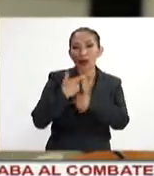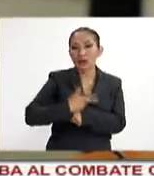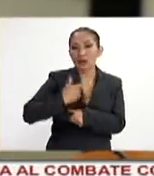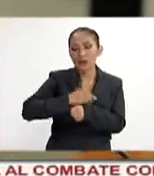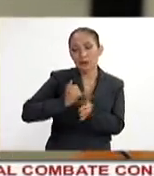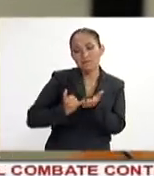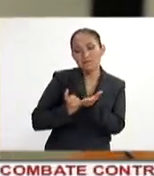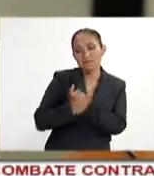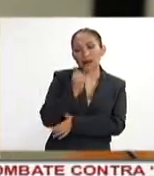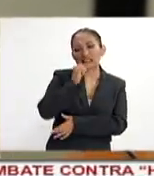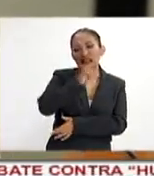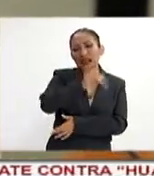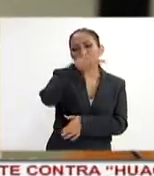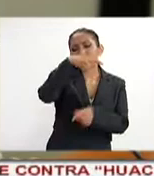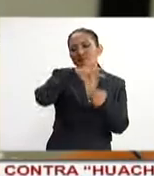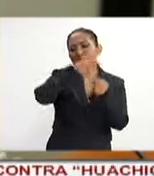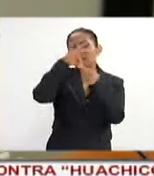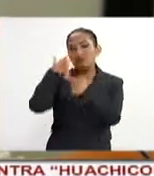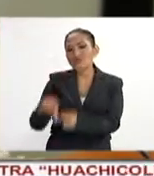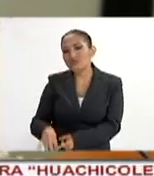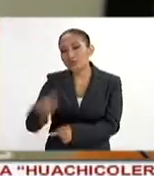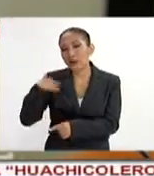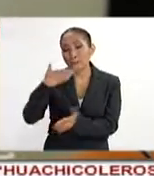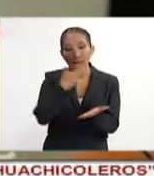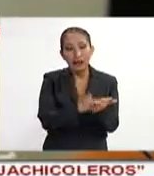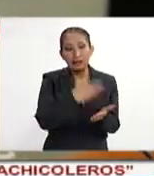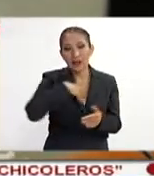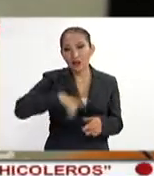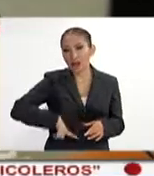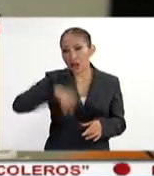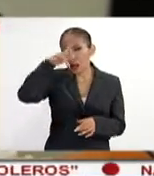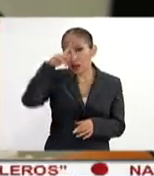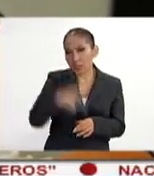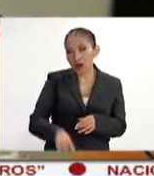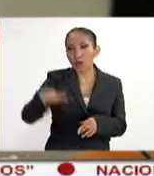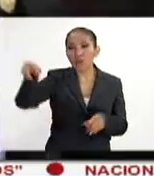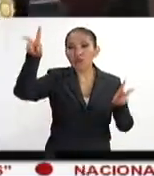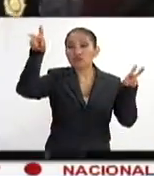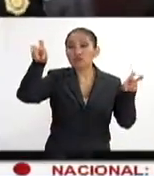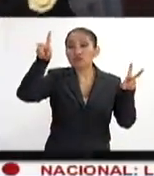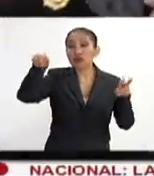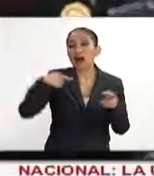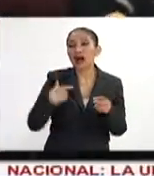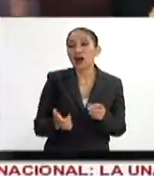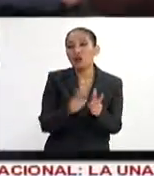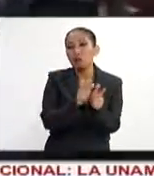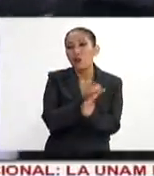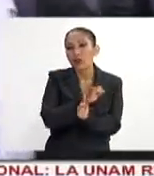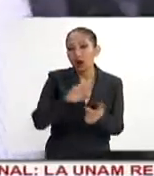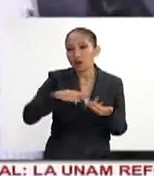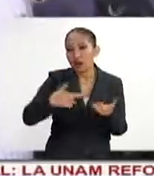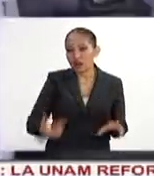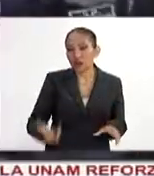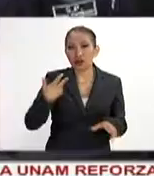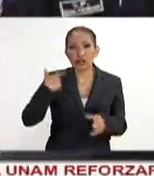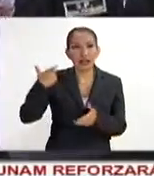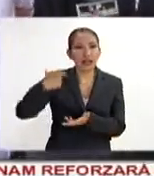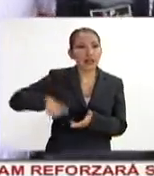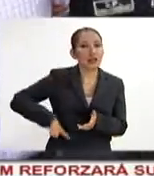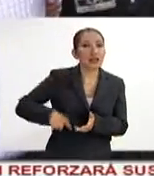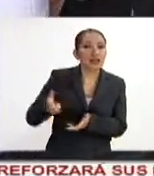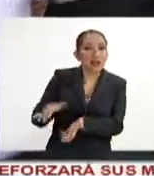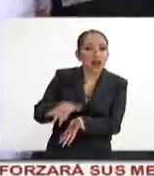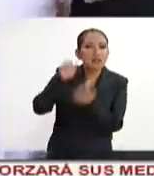va a decidir si acepta o no la extradición solicitada por el gobierno federal por los delitos de delincuencia organizada y uso de recursos de